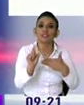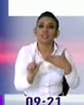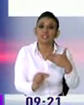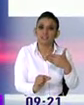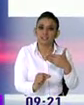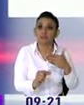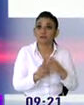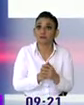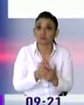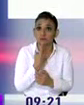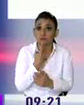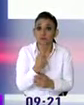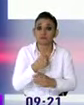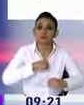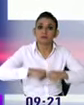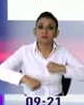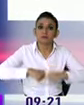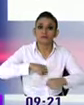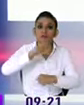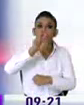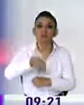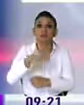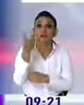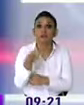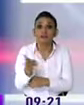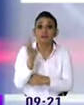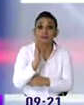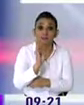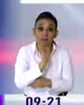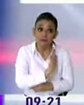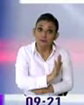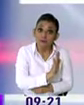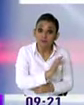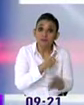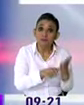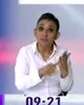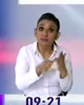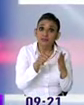Herrera, señala que en mayo del 2016, dicha cartera de Estado